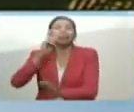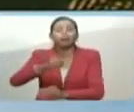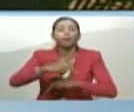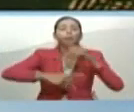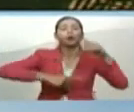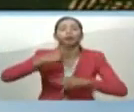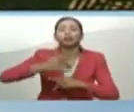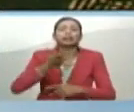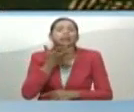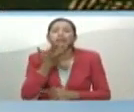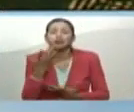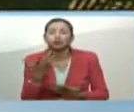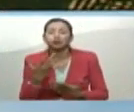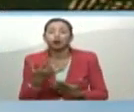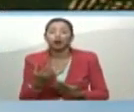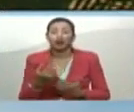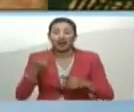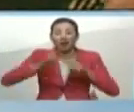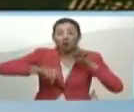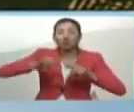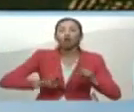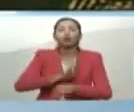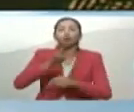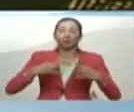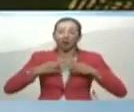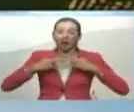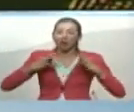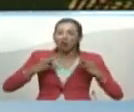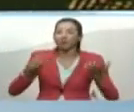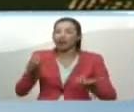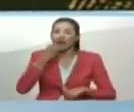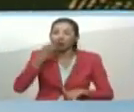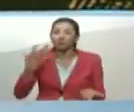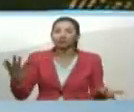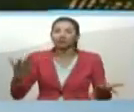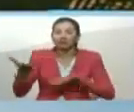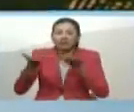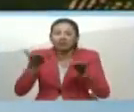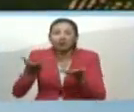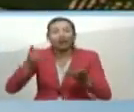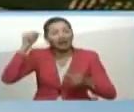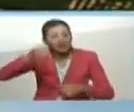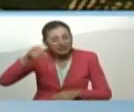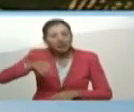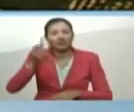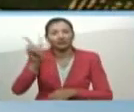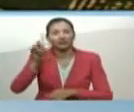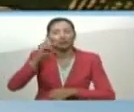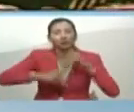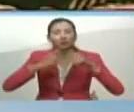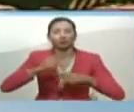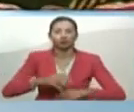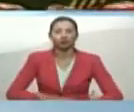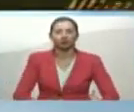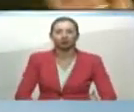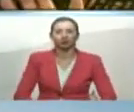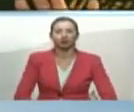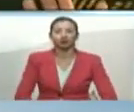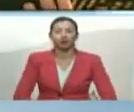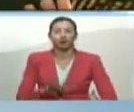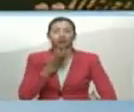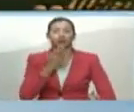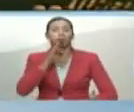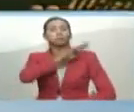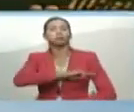que nos ponemos, lo que nos comemos, los servicios, ¿verdad? Fíjense ustedes, el milagro de la